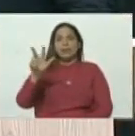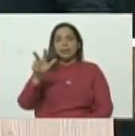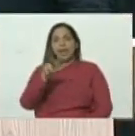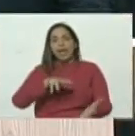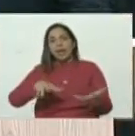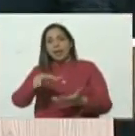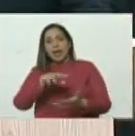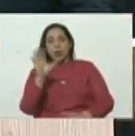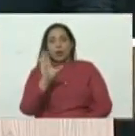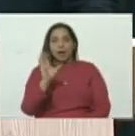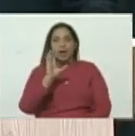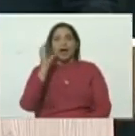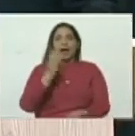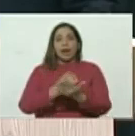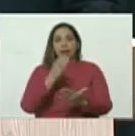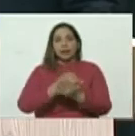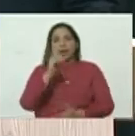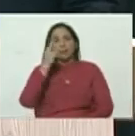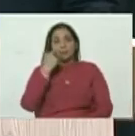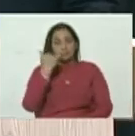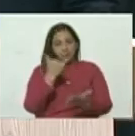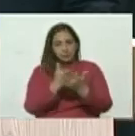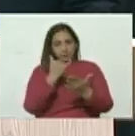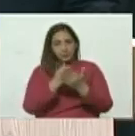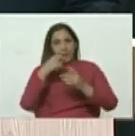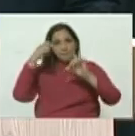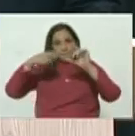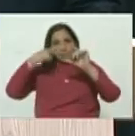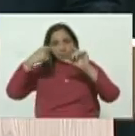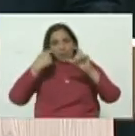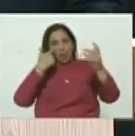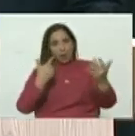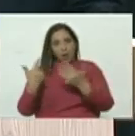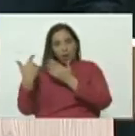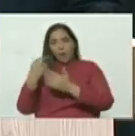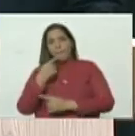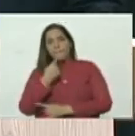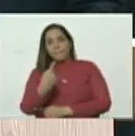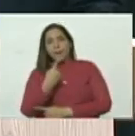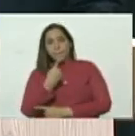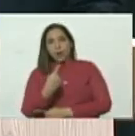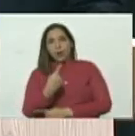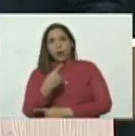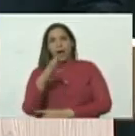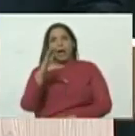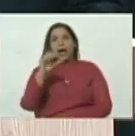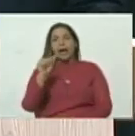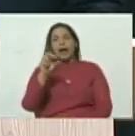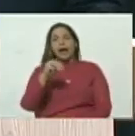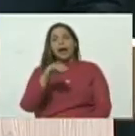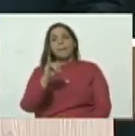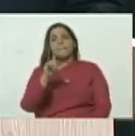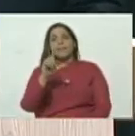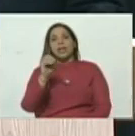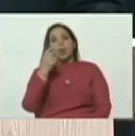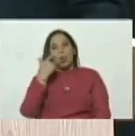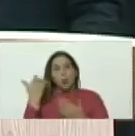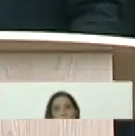y en Catia. Veamos directamente la confesión de alias Camilo, cuyo nombre verdadero es Miguel.